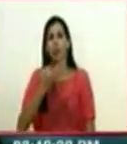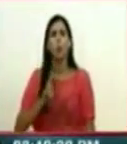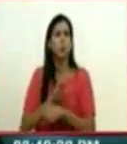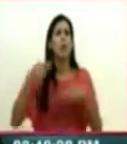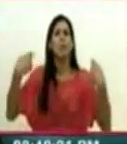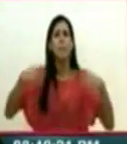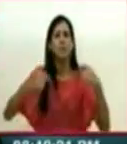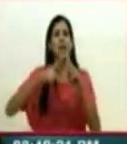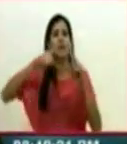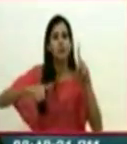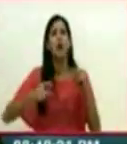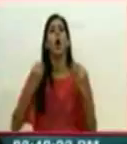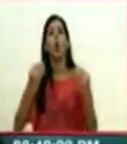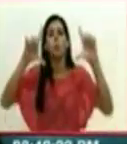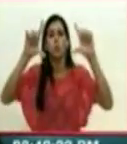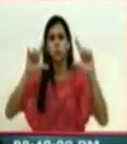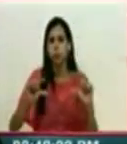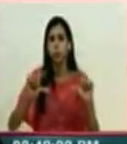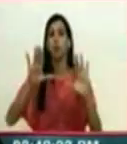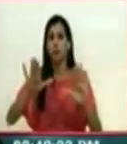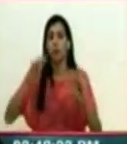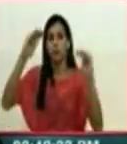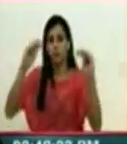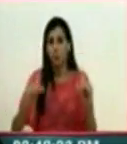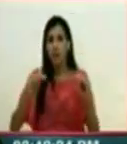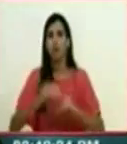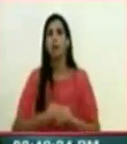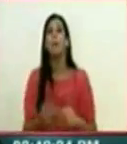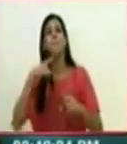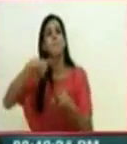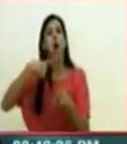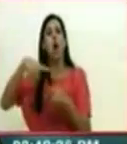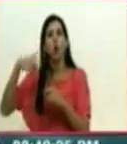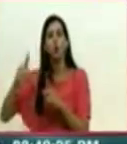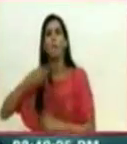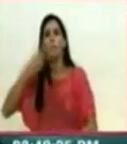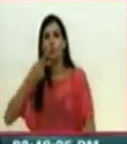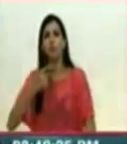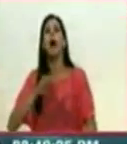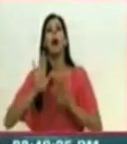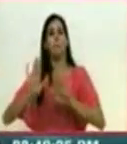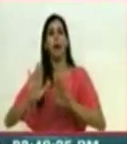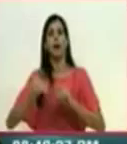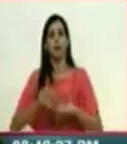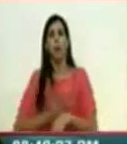y cómo reducirlo. Esto, aunado a otras políticas, ha permitido frenar el crecimiento